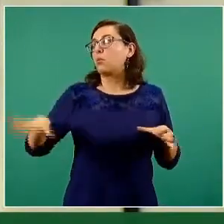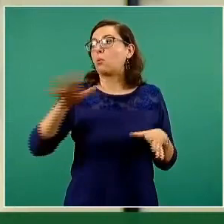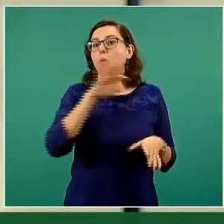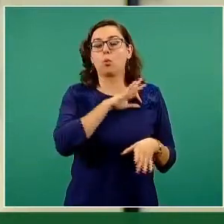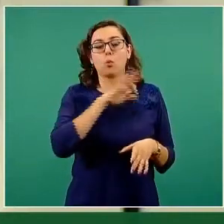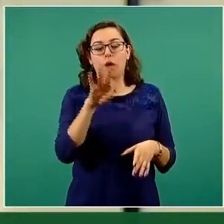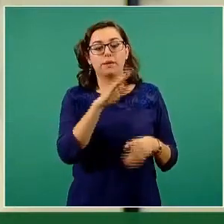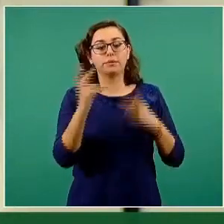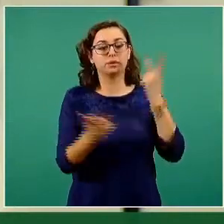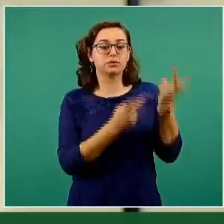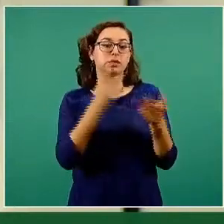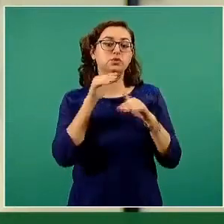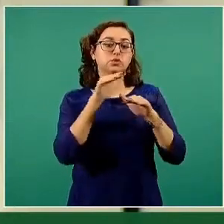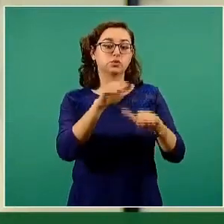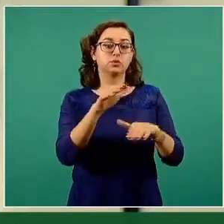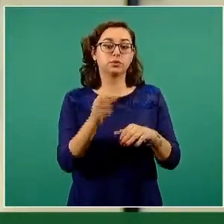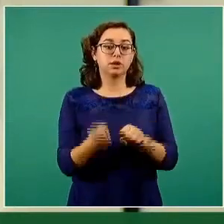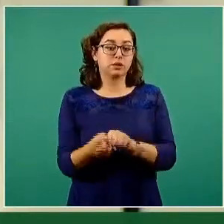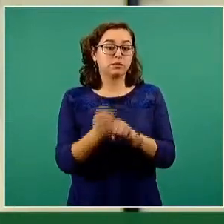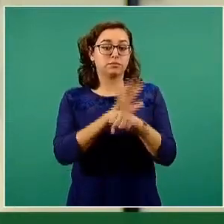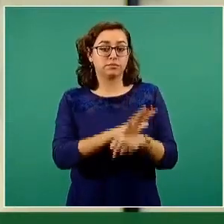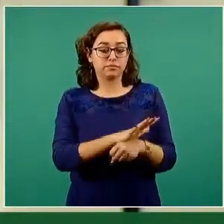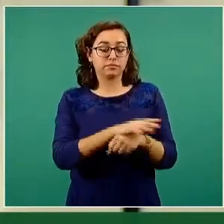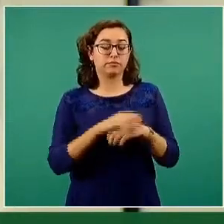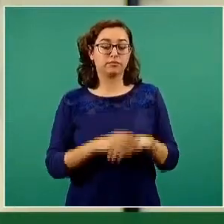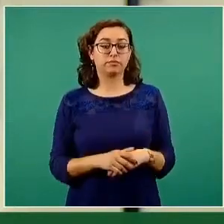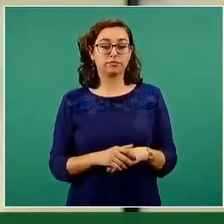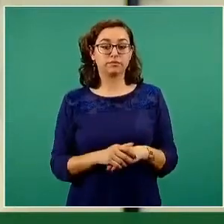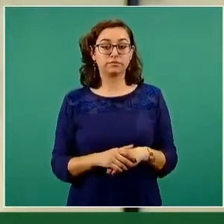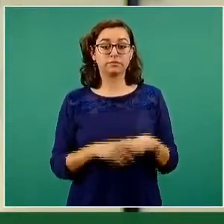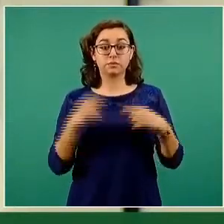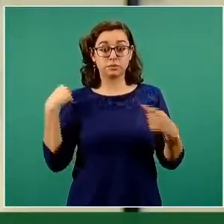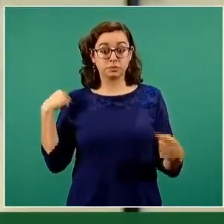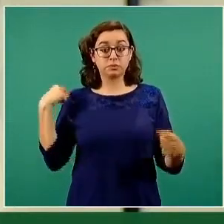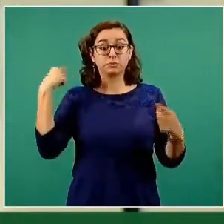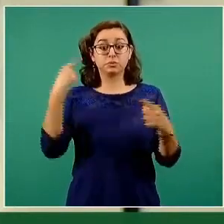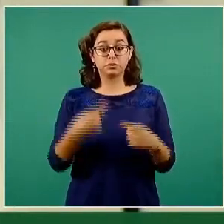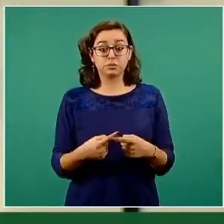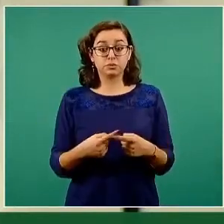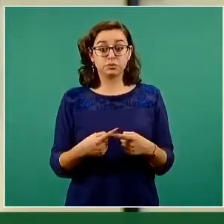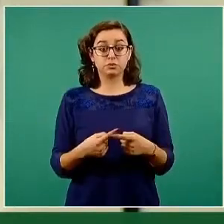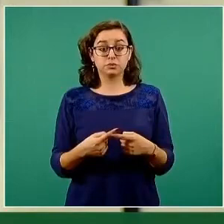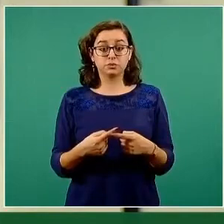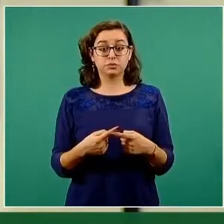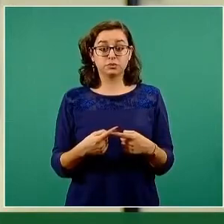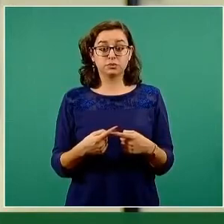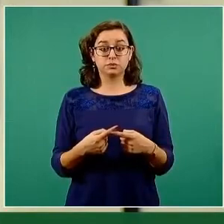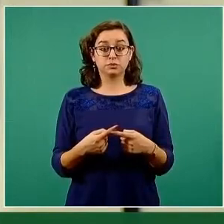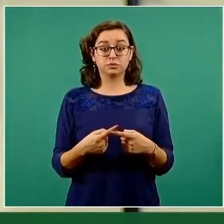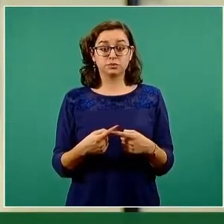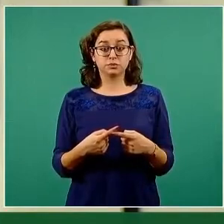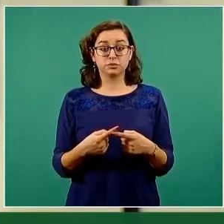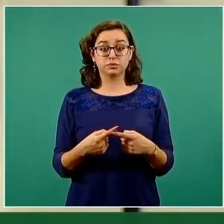hacia el COVID? Y bueno, a la fecha más o menos, ¿cuánto han ustedes